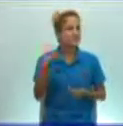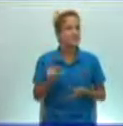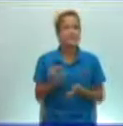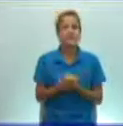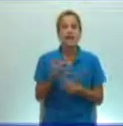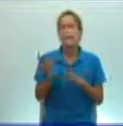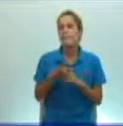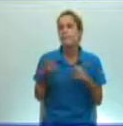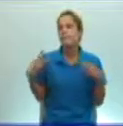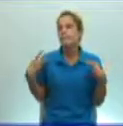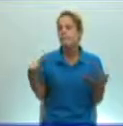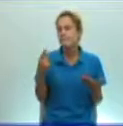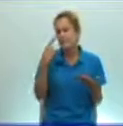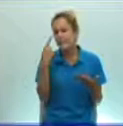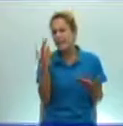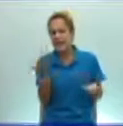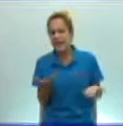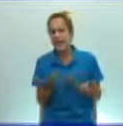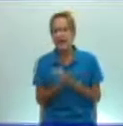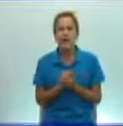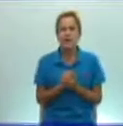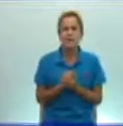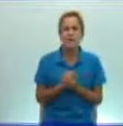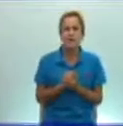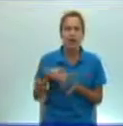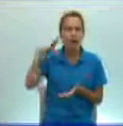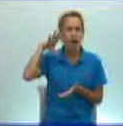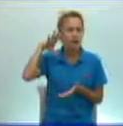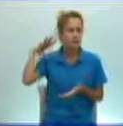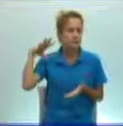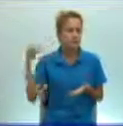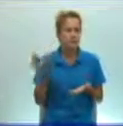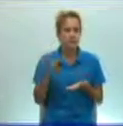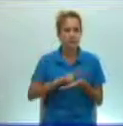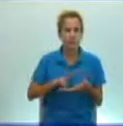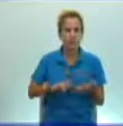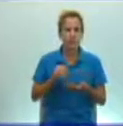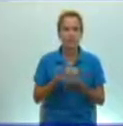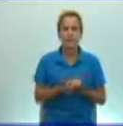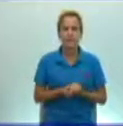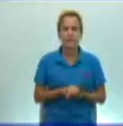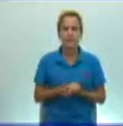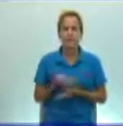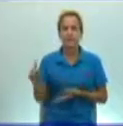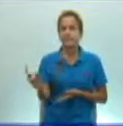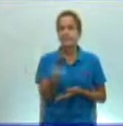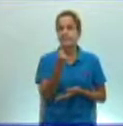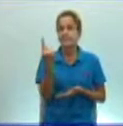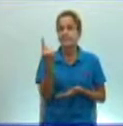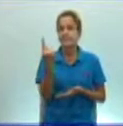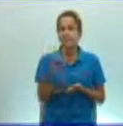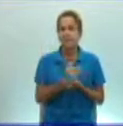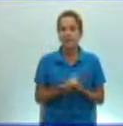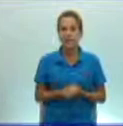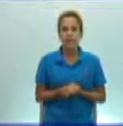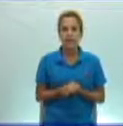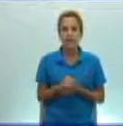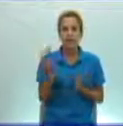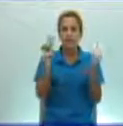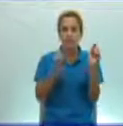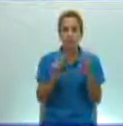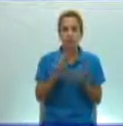para comprobar la comprensión lectora. Primeramente, le aparecía esta